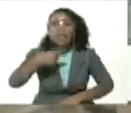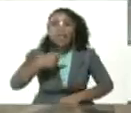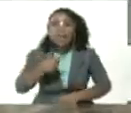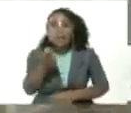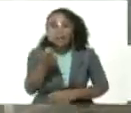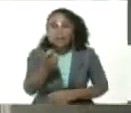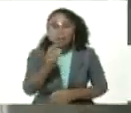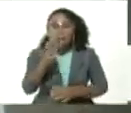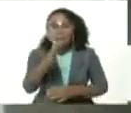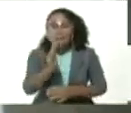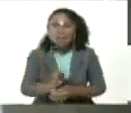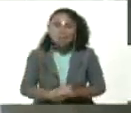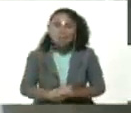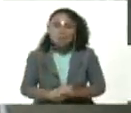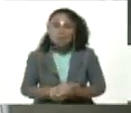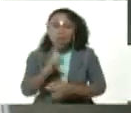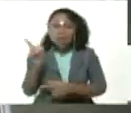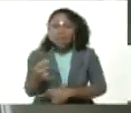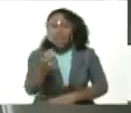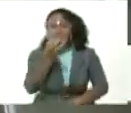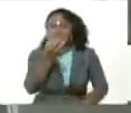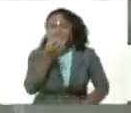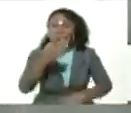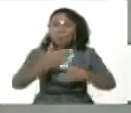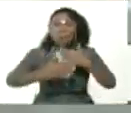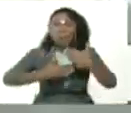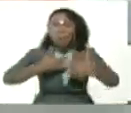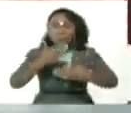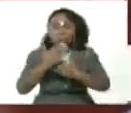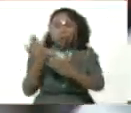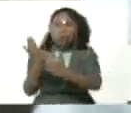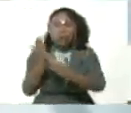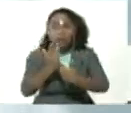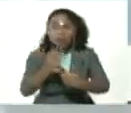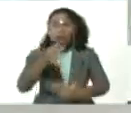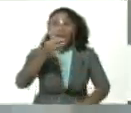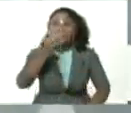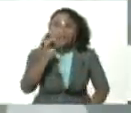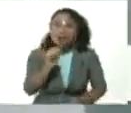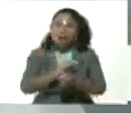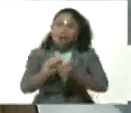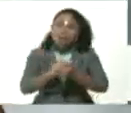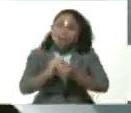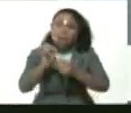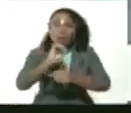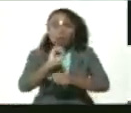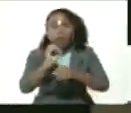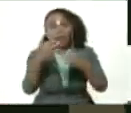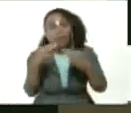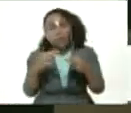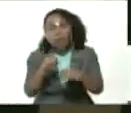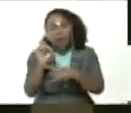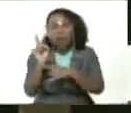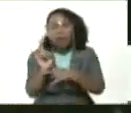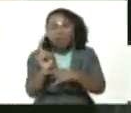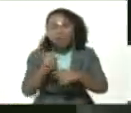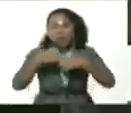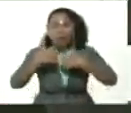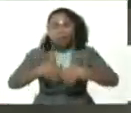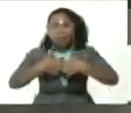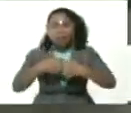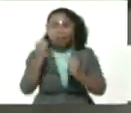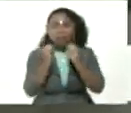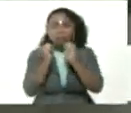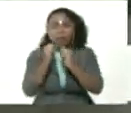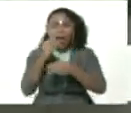café en verde. Su proceso, cuando lo recibimos, puede ser café lavado o café natural. Esta máquina nos clasifica el café